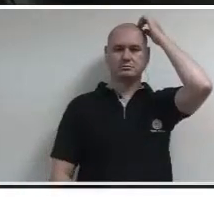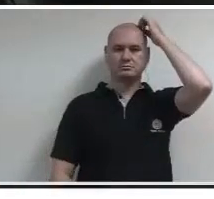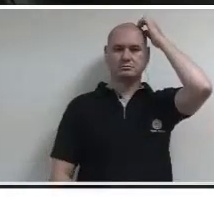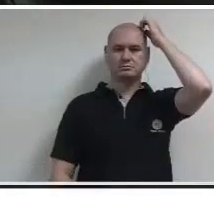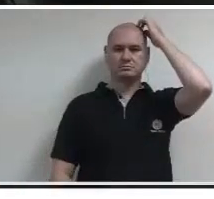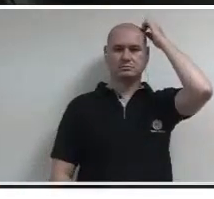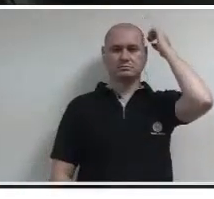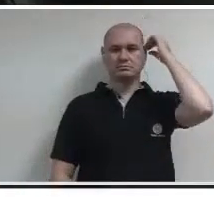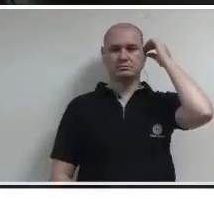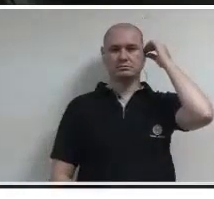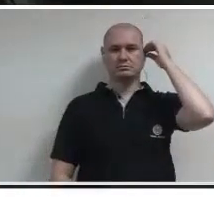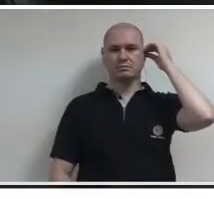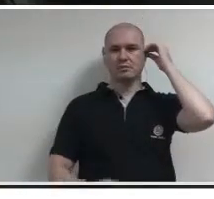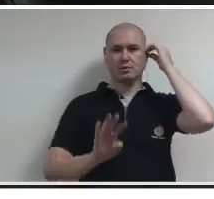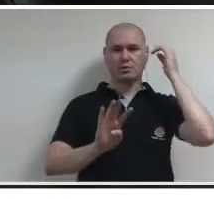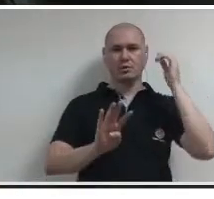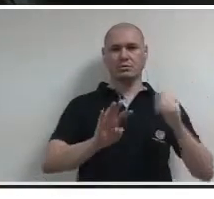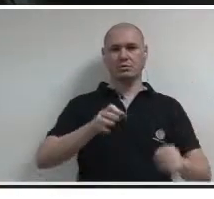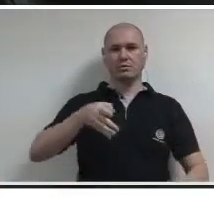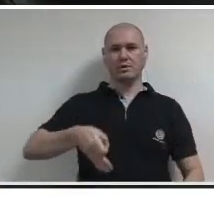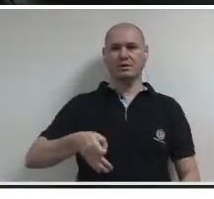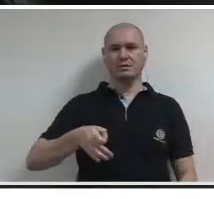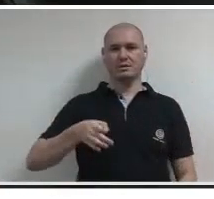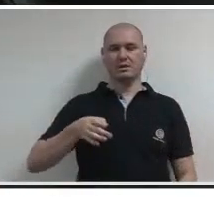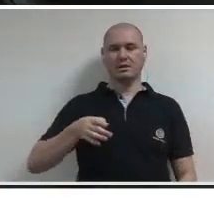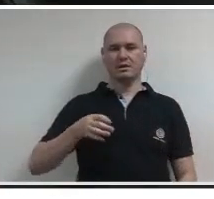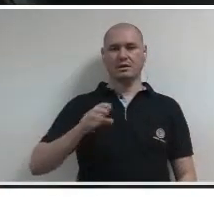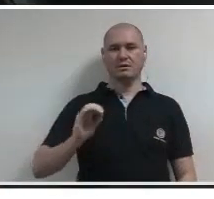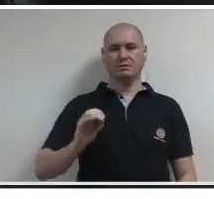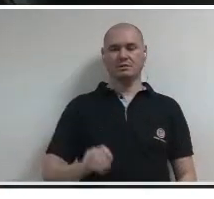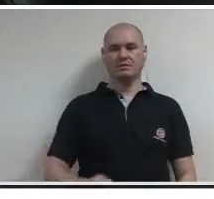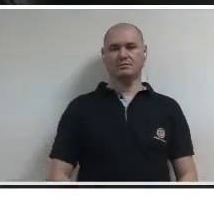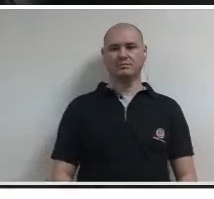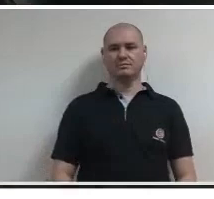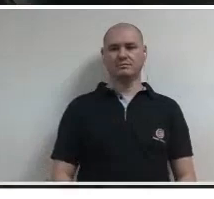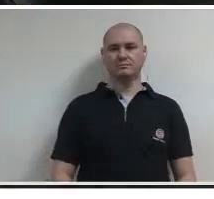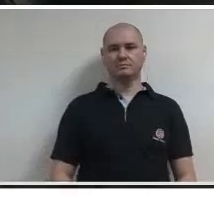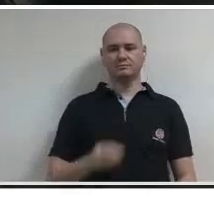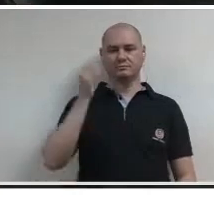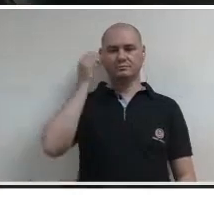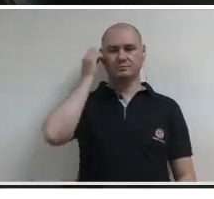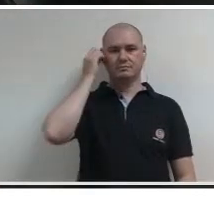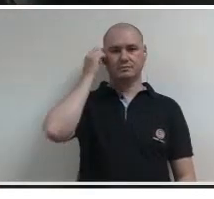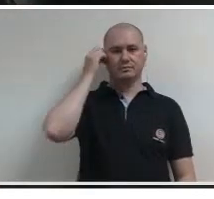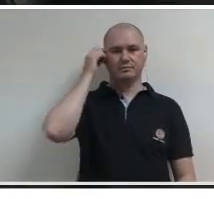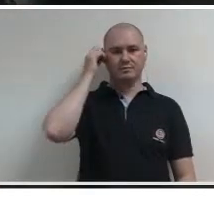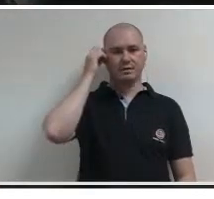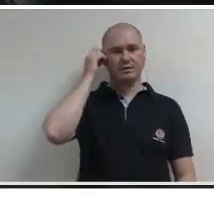Y puntaje por A, JP lleva TV a 490,18 puntos.